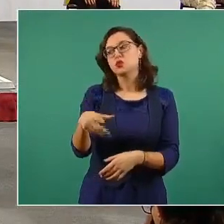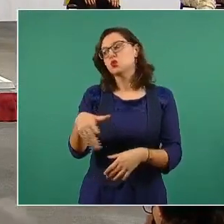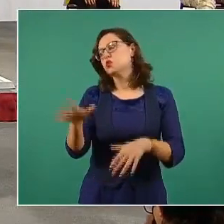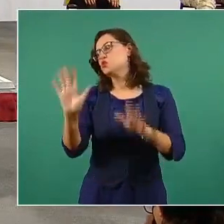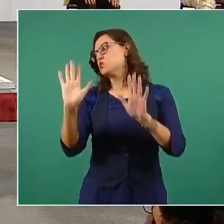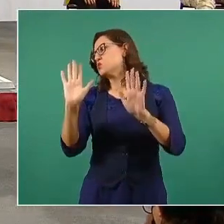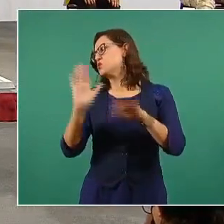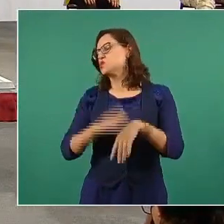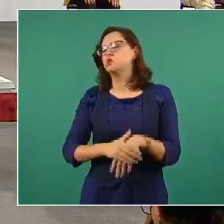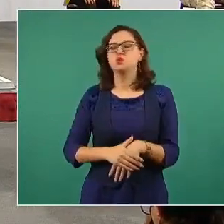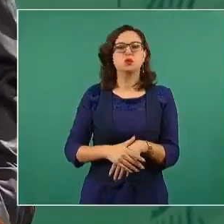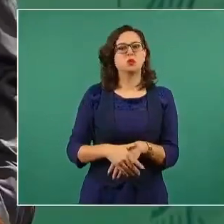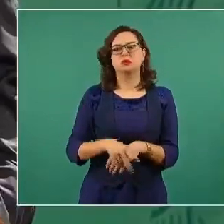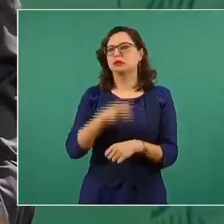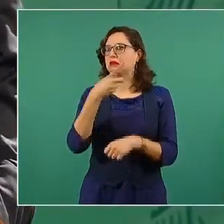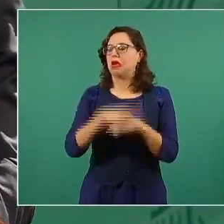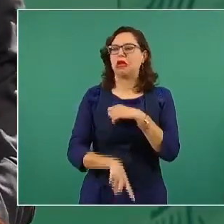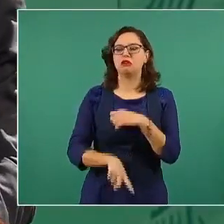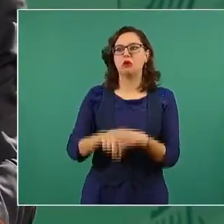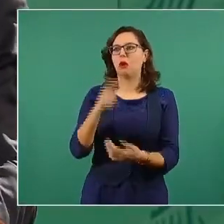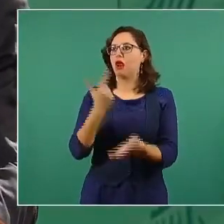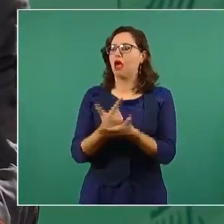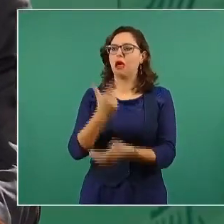va a ser terrible